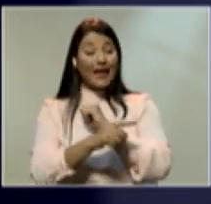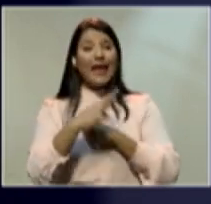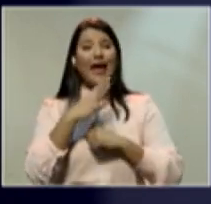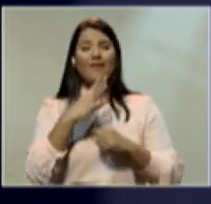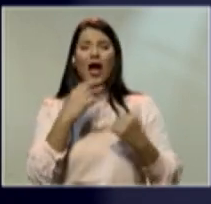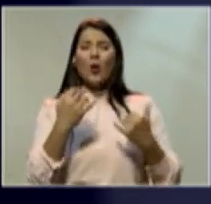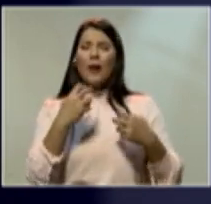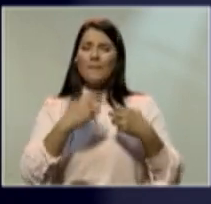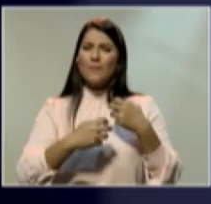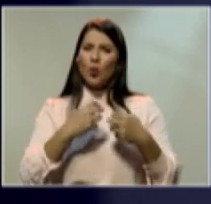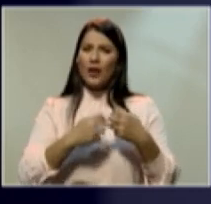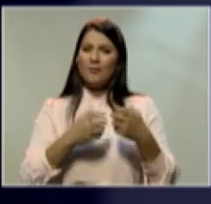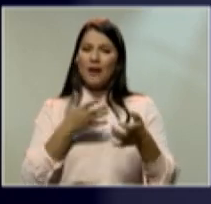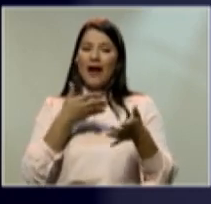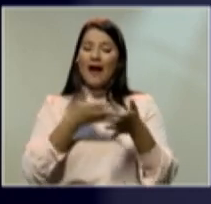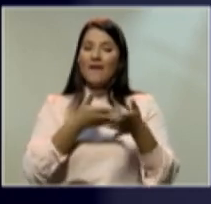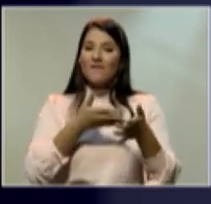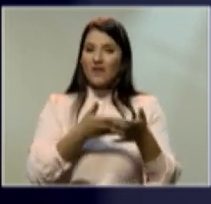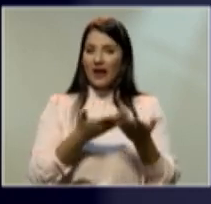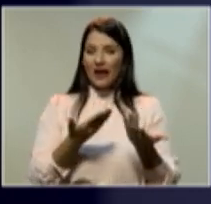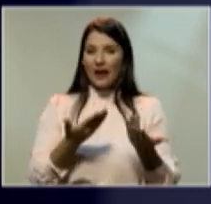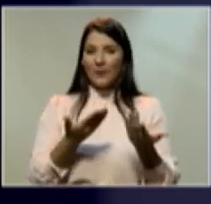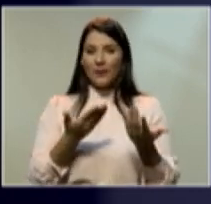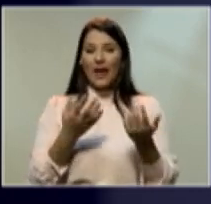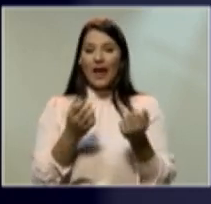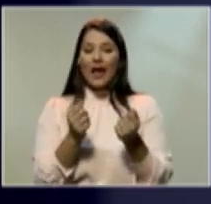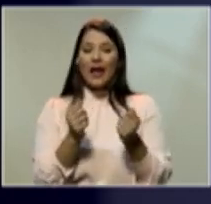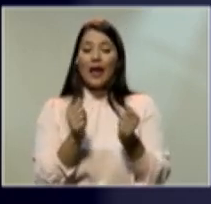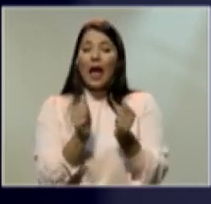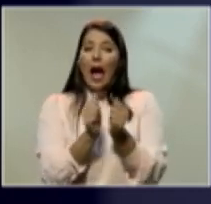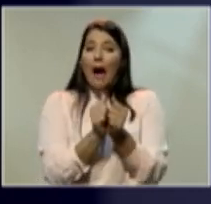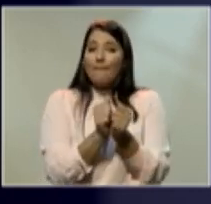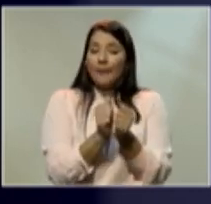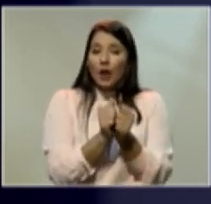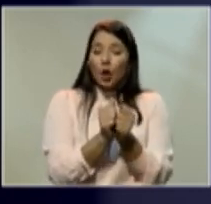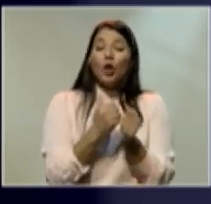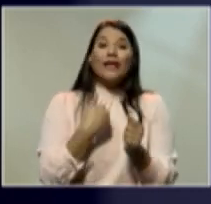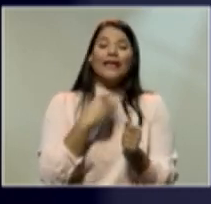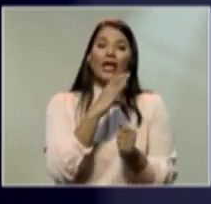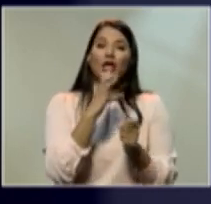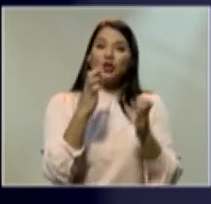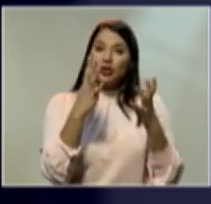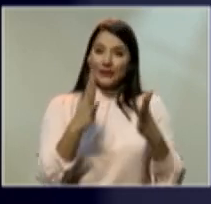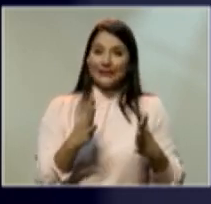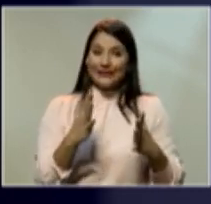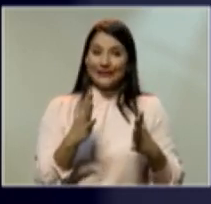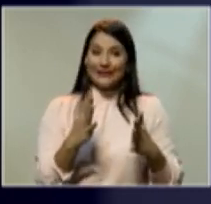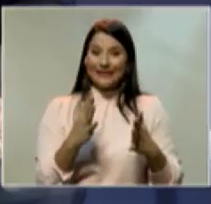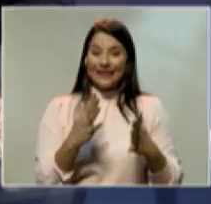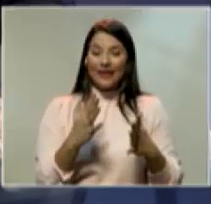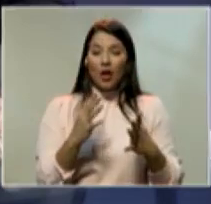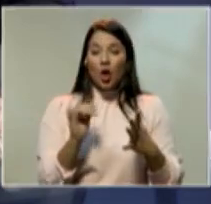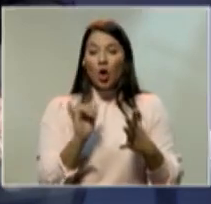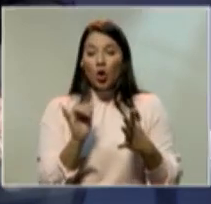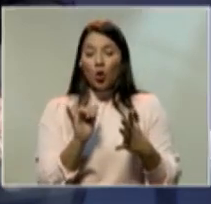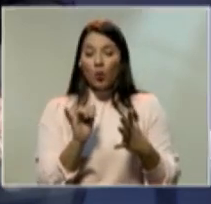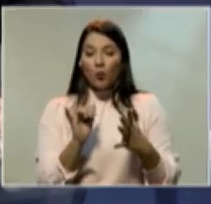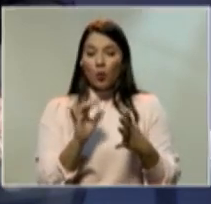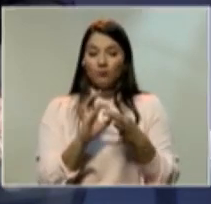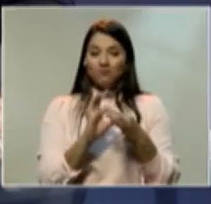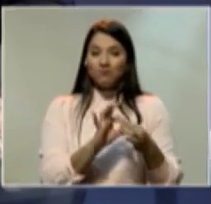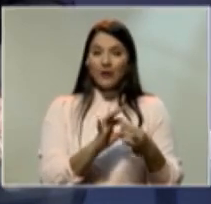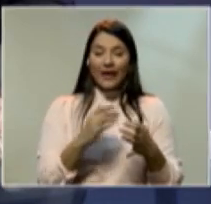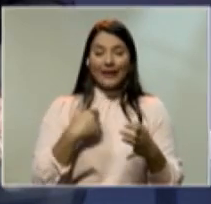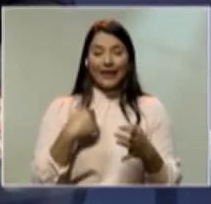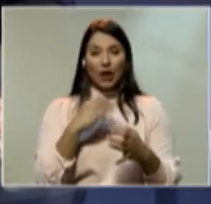tradicional apego que el costarricense tenía o tiene todavía sobre la democracia. Y